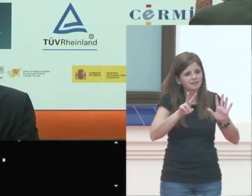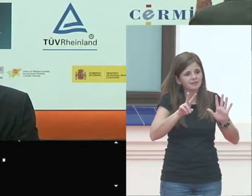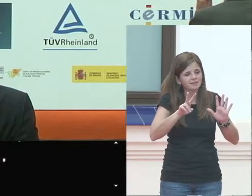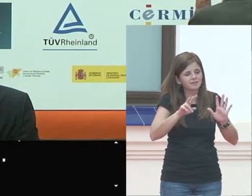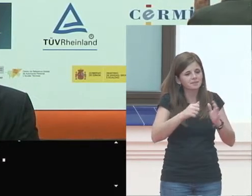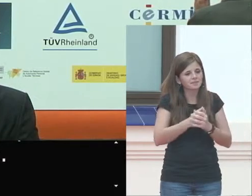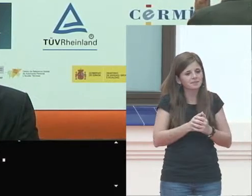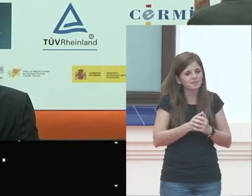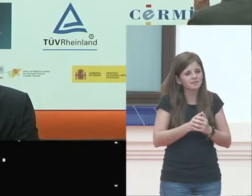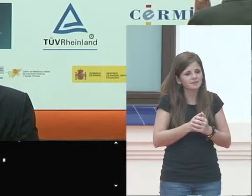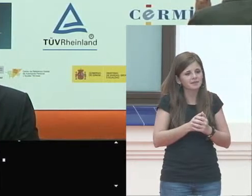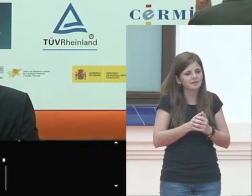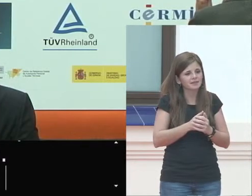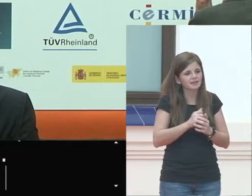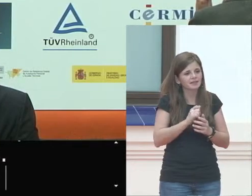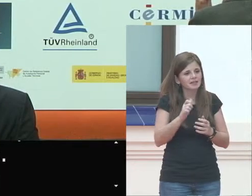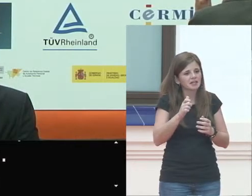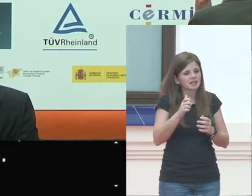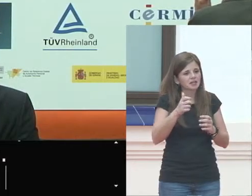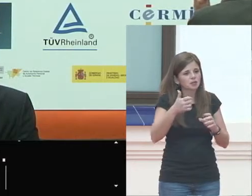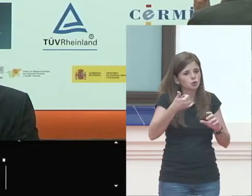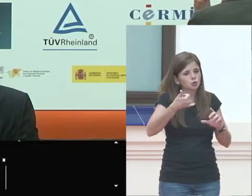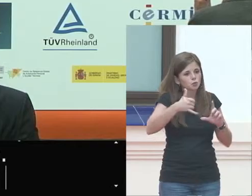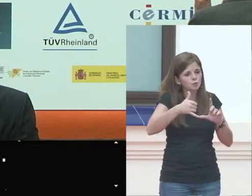incluir vídeo, audio